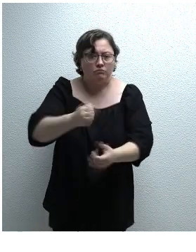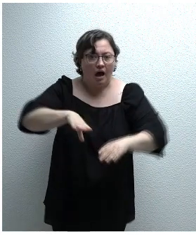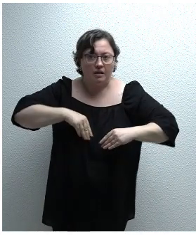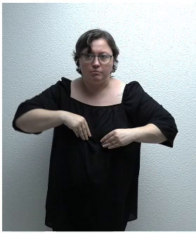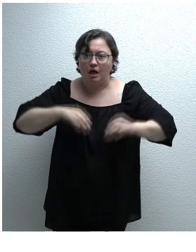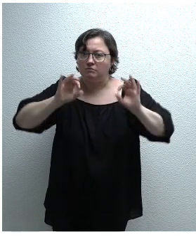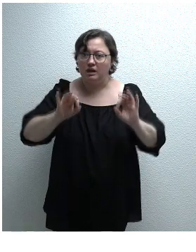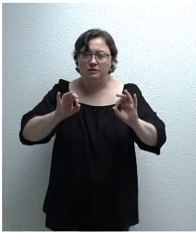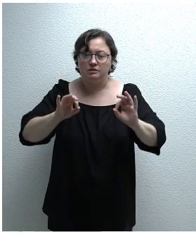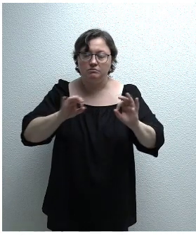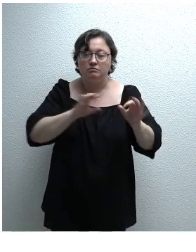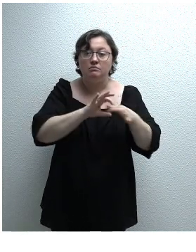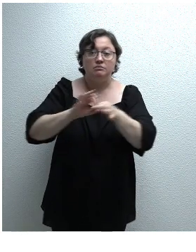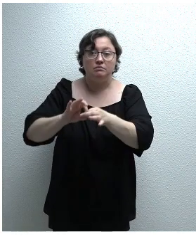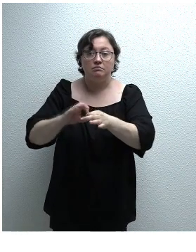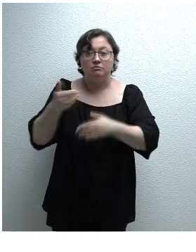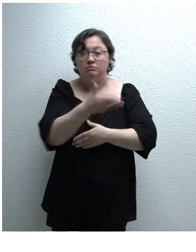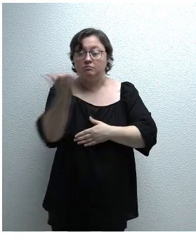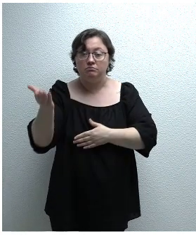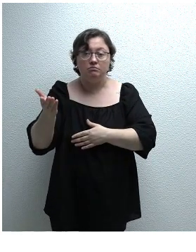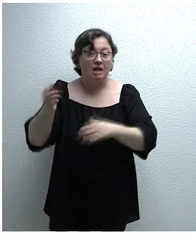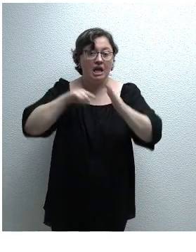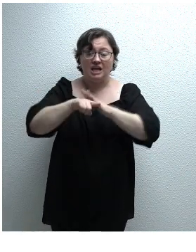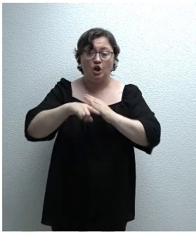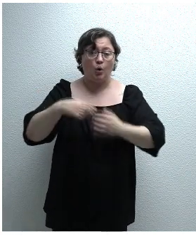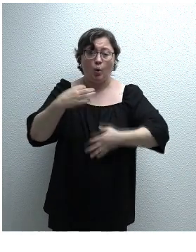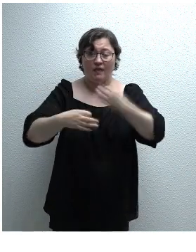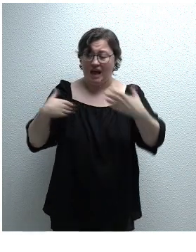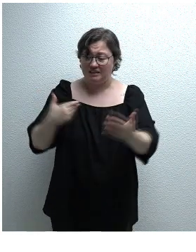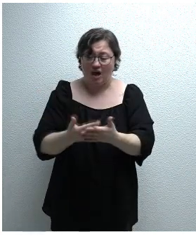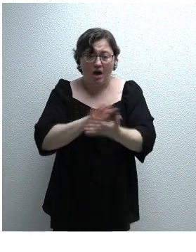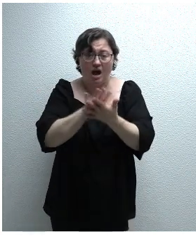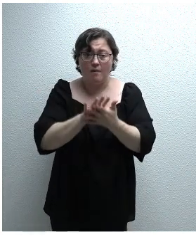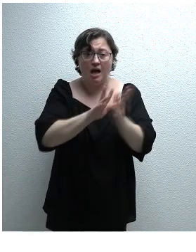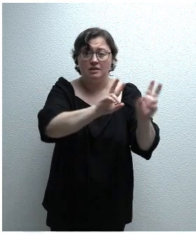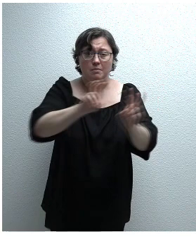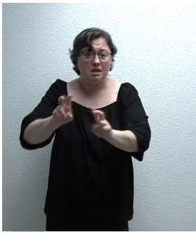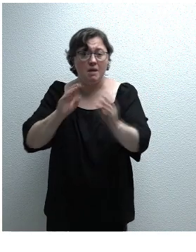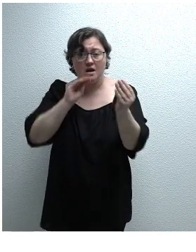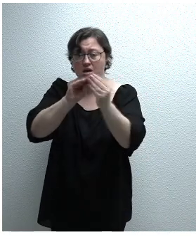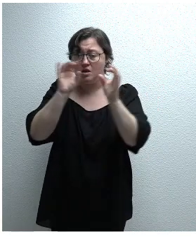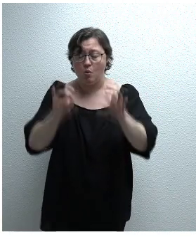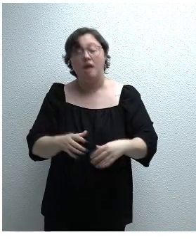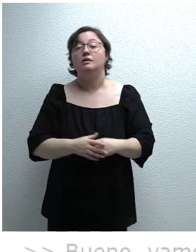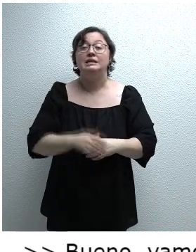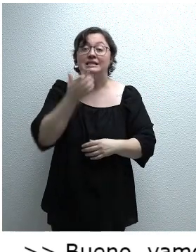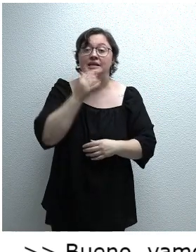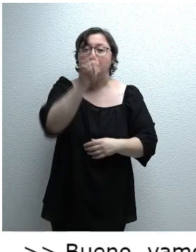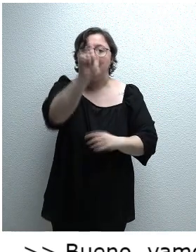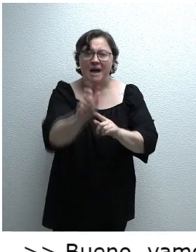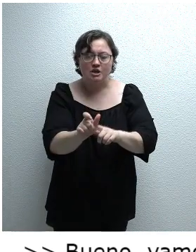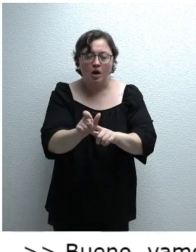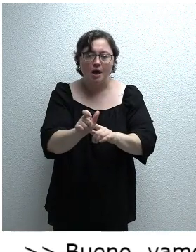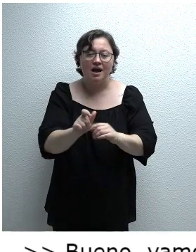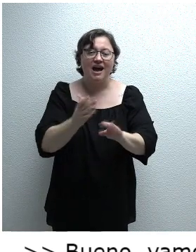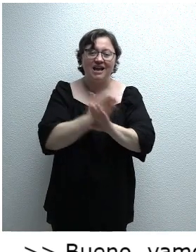es la misma que con relación a las demás actuaciones de trascendencia jurídica que hemos venido mencionando con anterioridad. Evidentemente, si esa persona ha